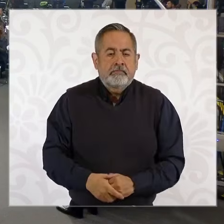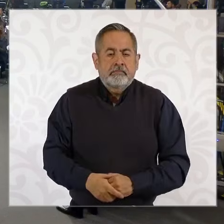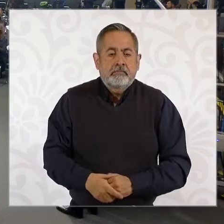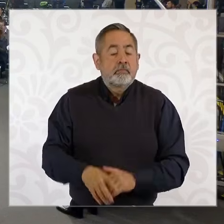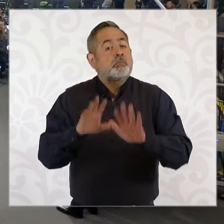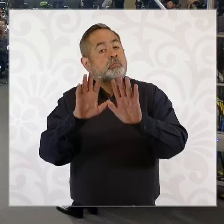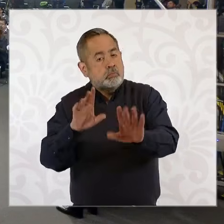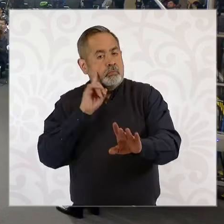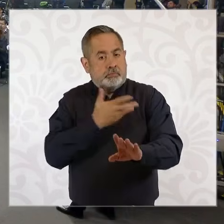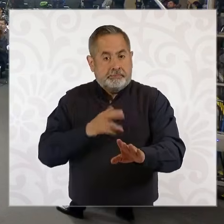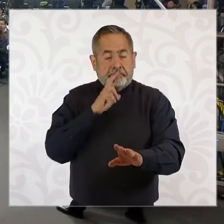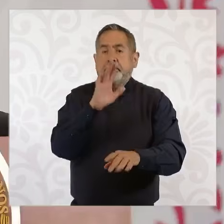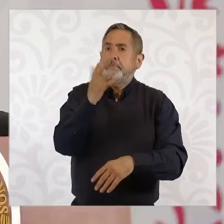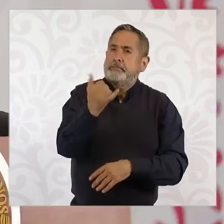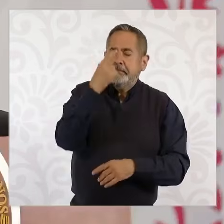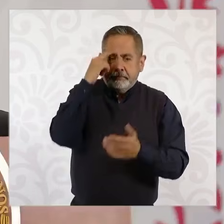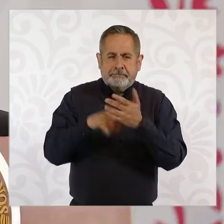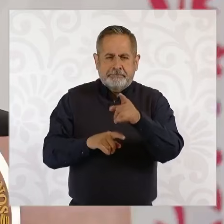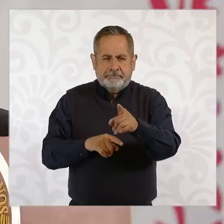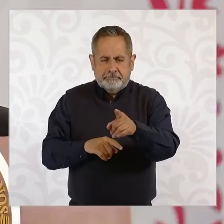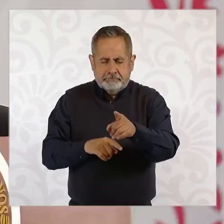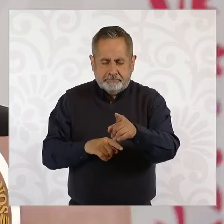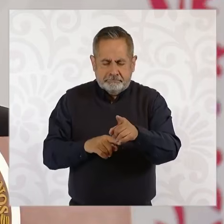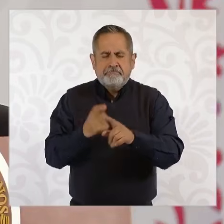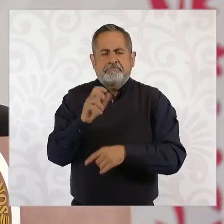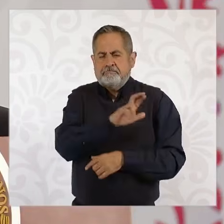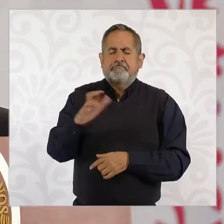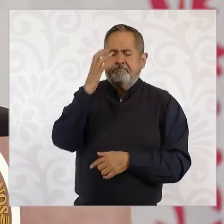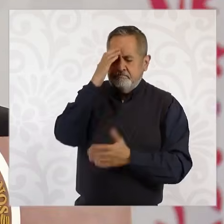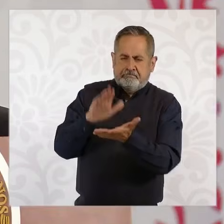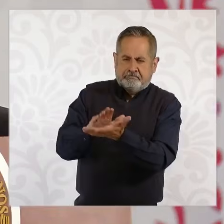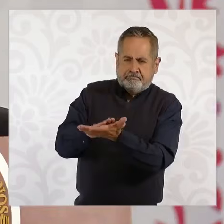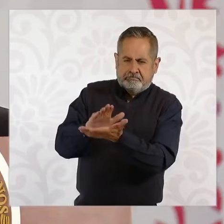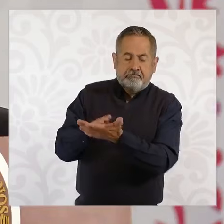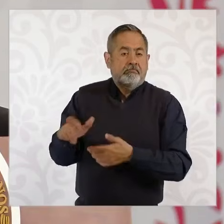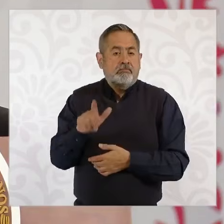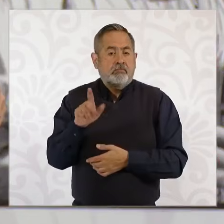Y además yo reconozco mucho el trabajo de Luisa María.